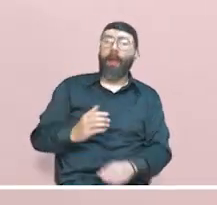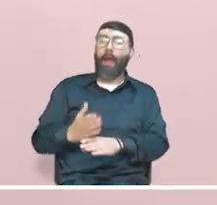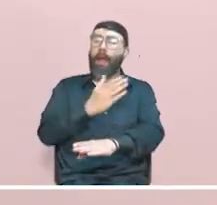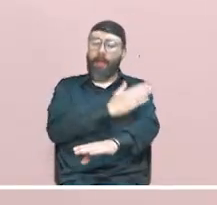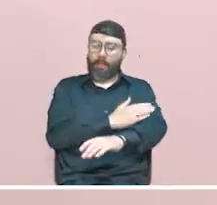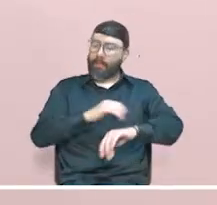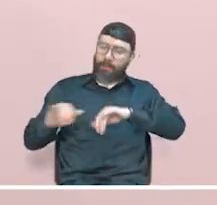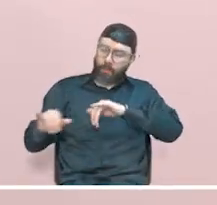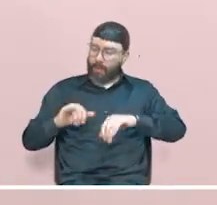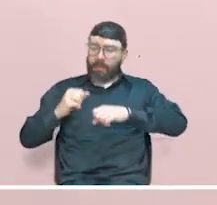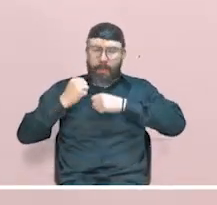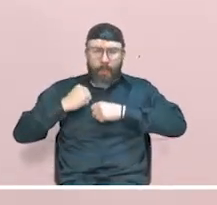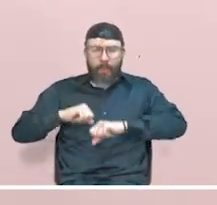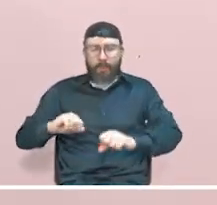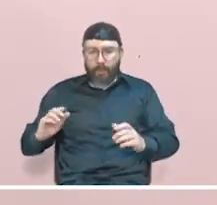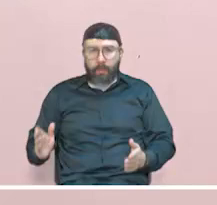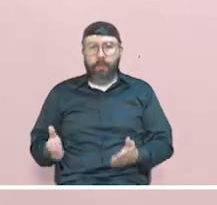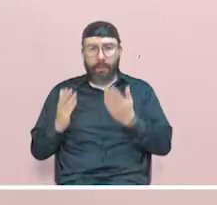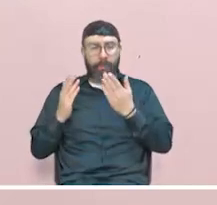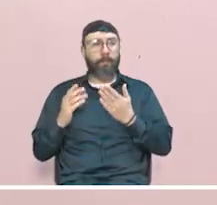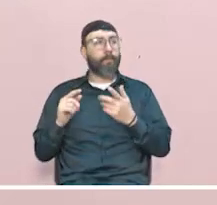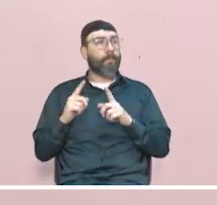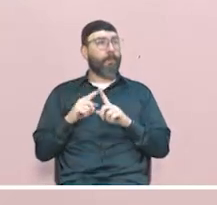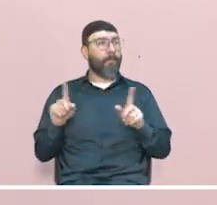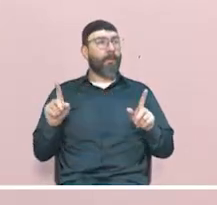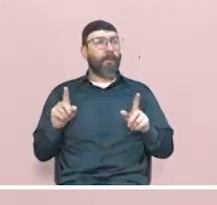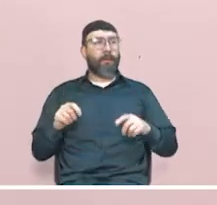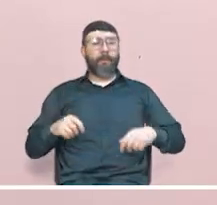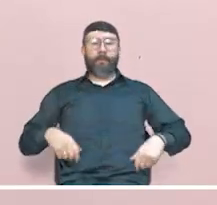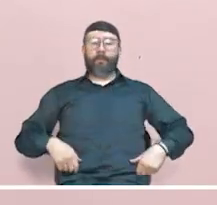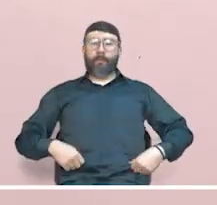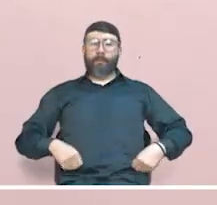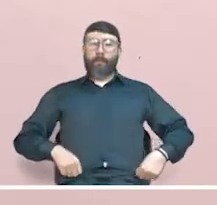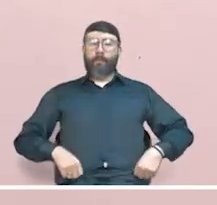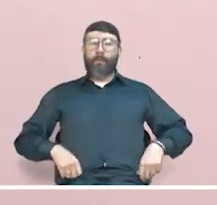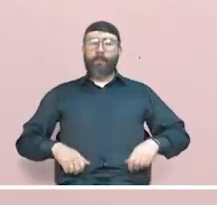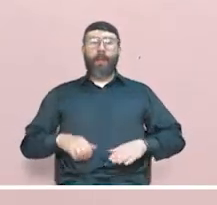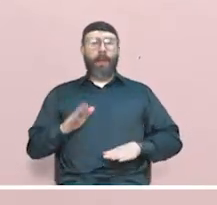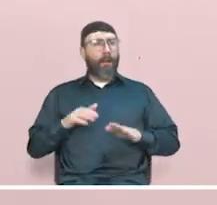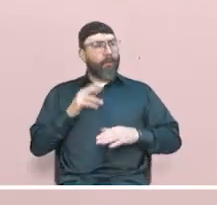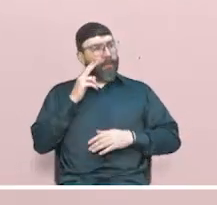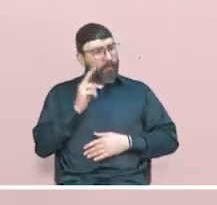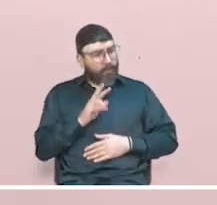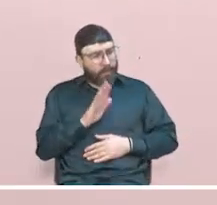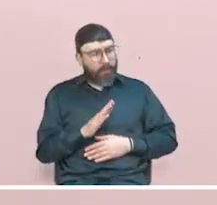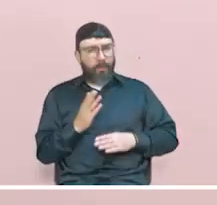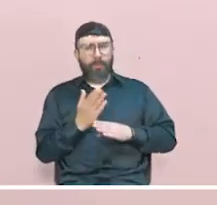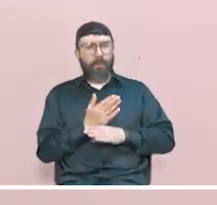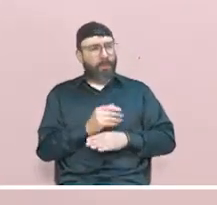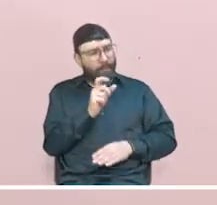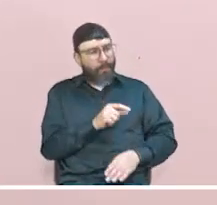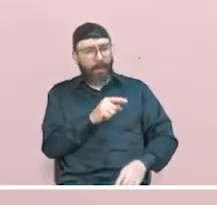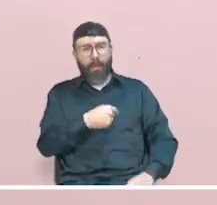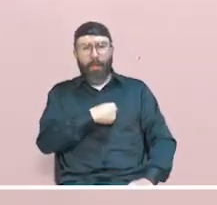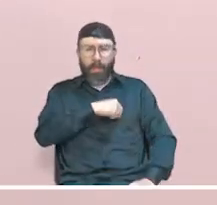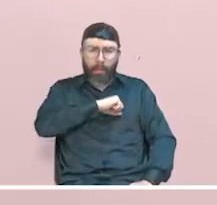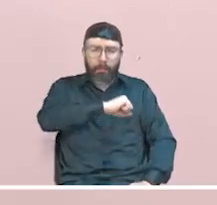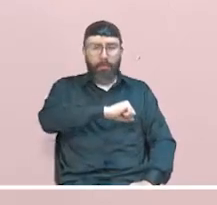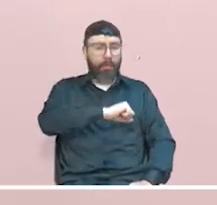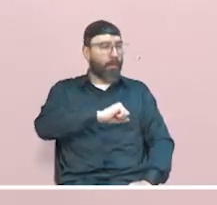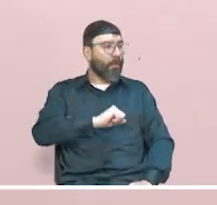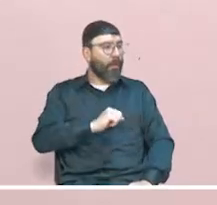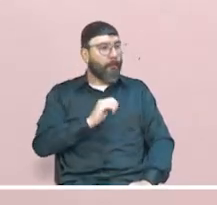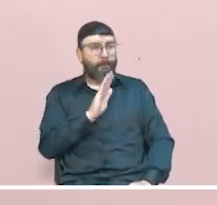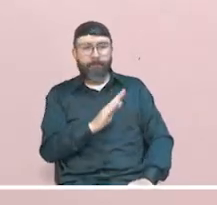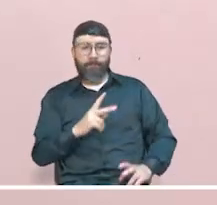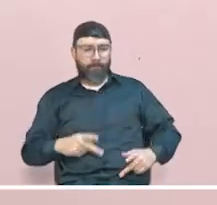Sin embargo, cuando se han visto este tipo de problemas, de infartos, porque el estilo de